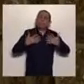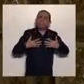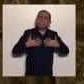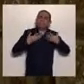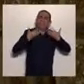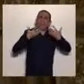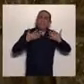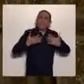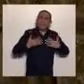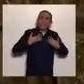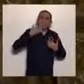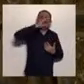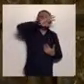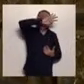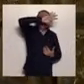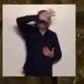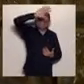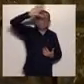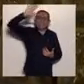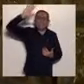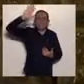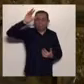Hosana en el cielo,